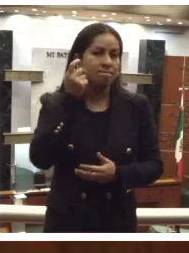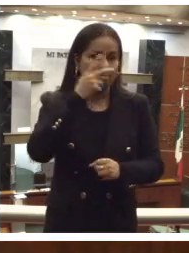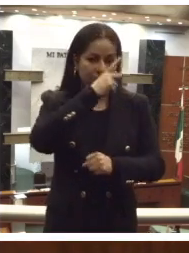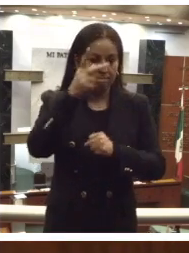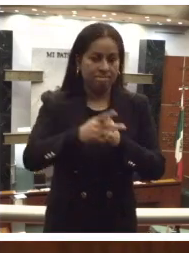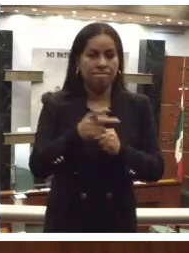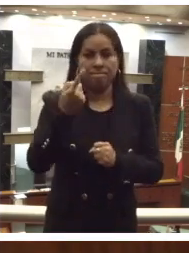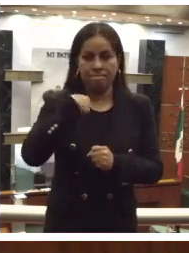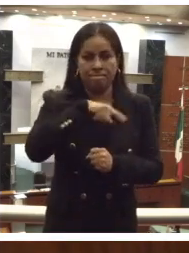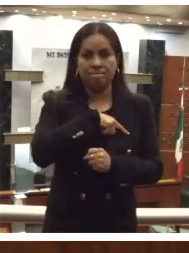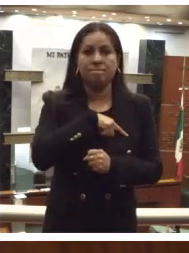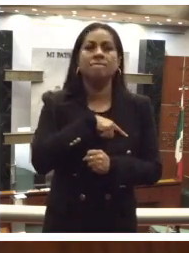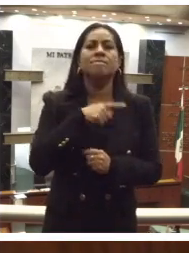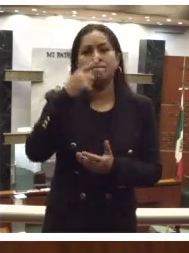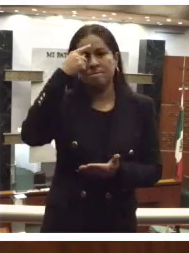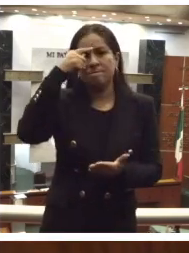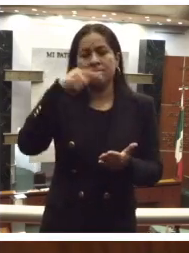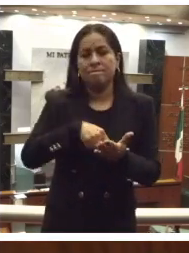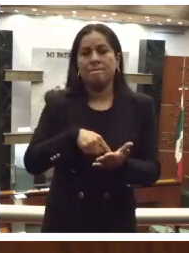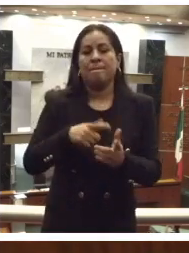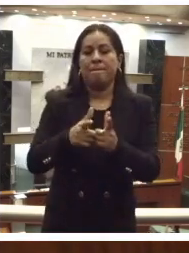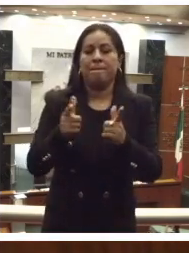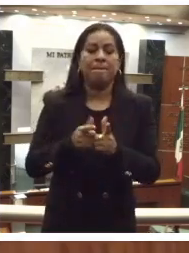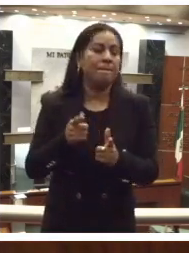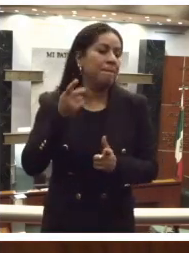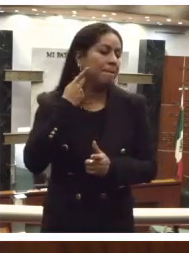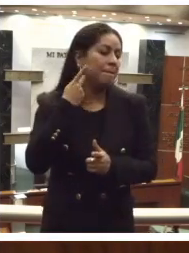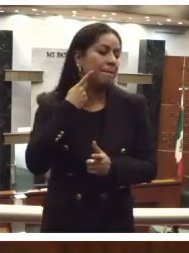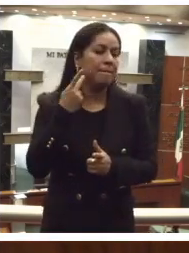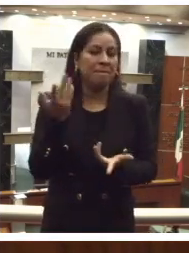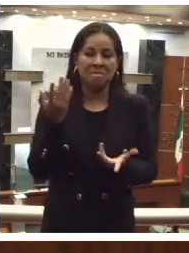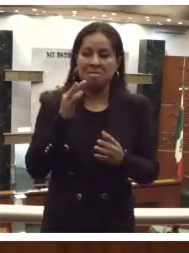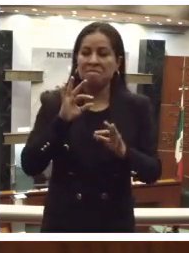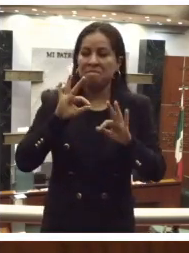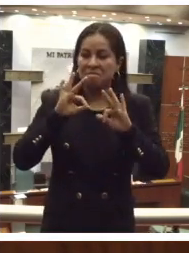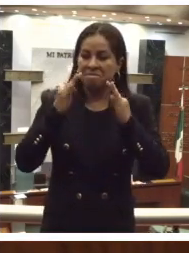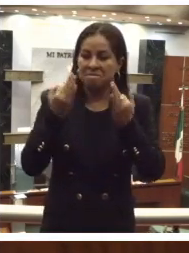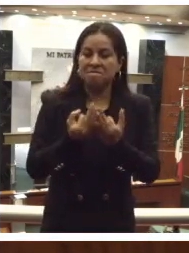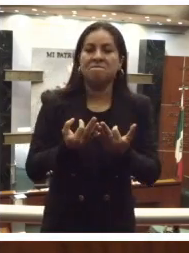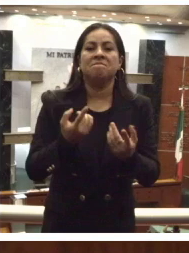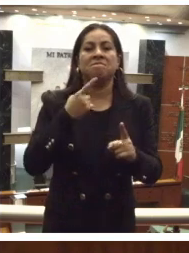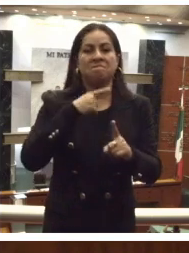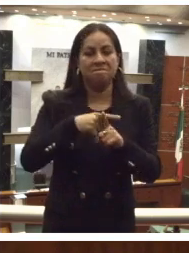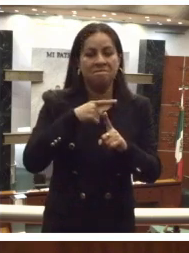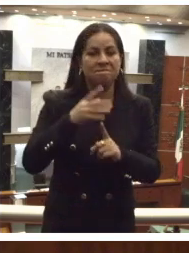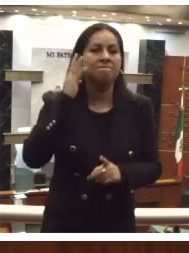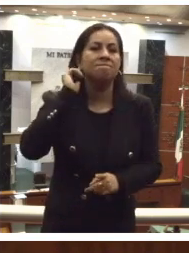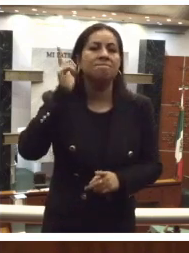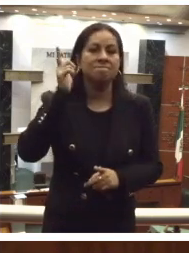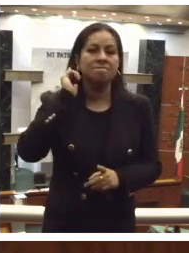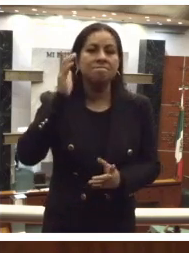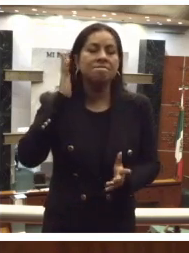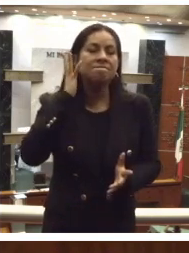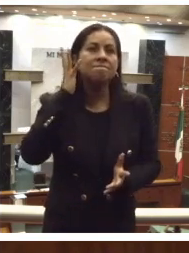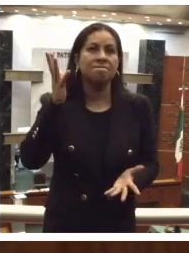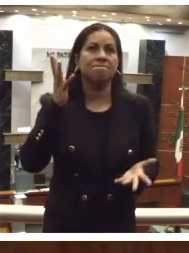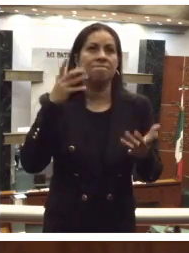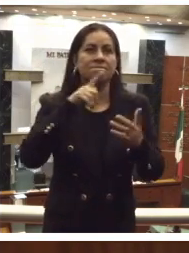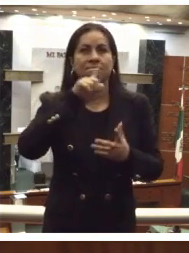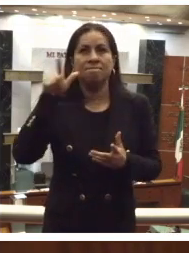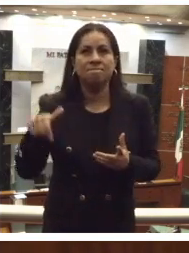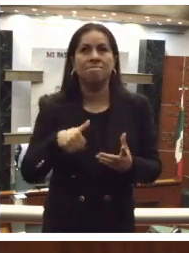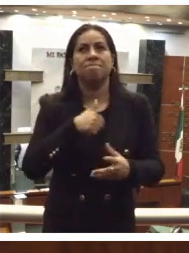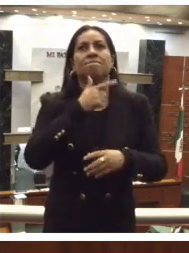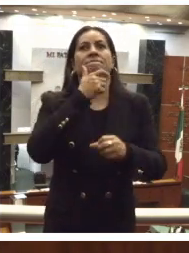nuestro país. Es para este grupo parlamentario un motivo de optimismo y de esperanza que después de muchos